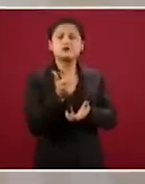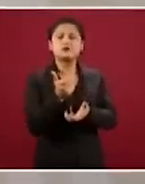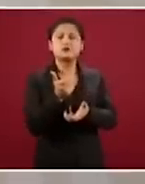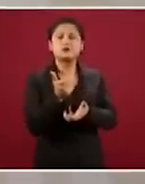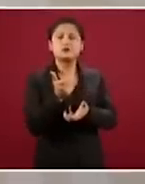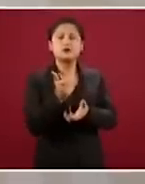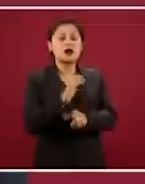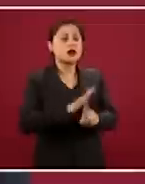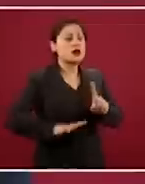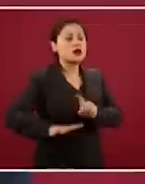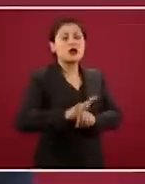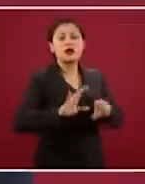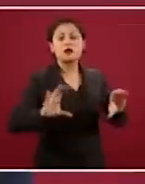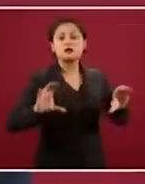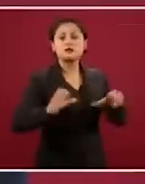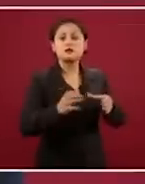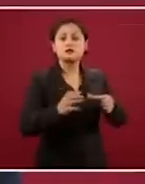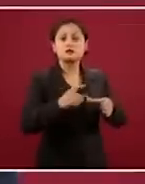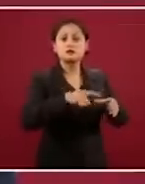los pueblos